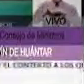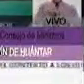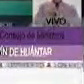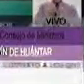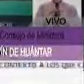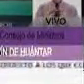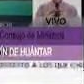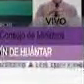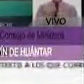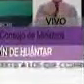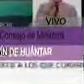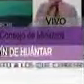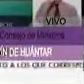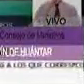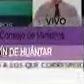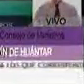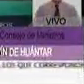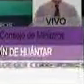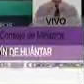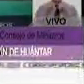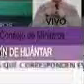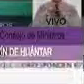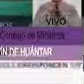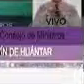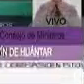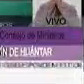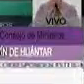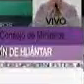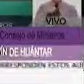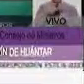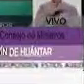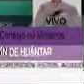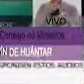de la República, que son informados